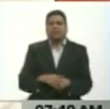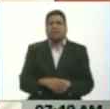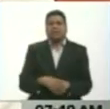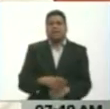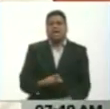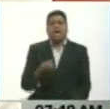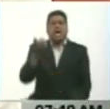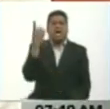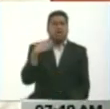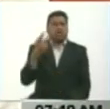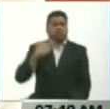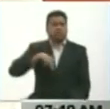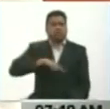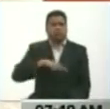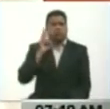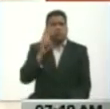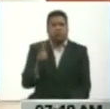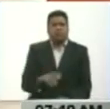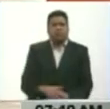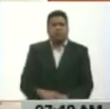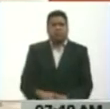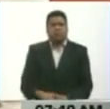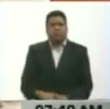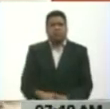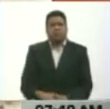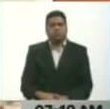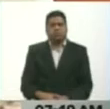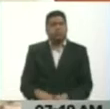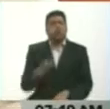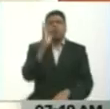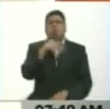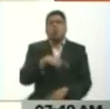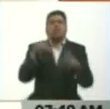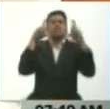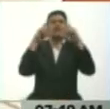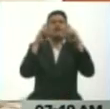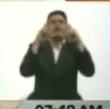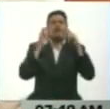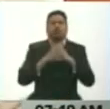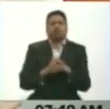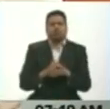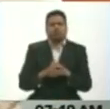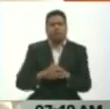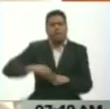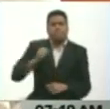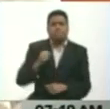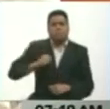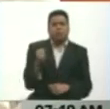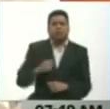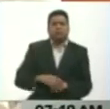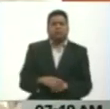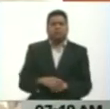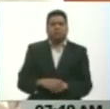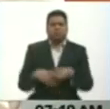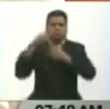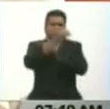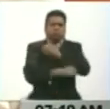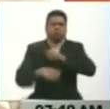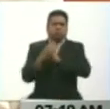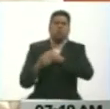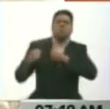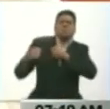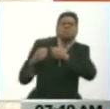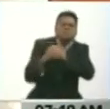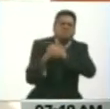vimos acciones, no tienen la fotografía de funcionarios policiales en acciones de represión, no la tuvieron